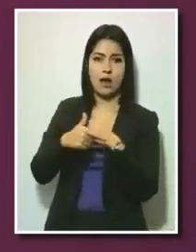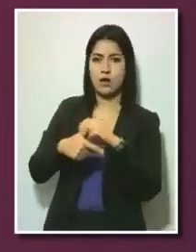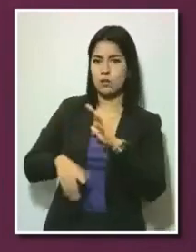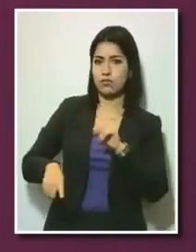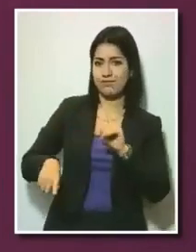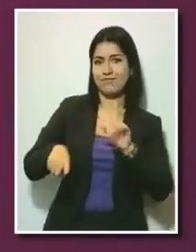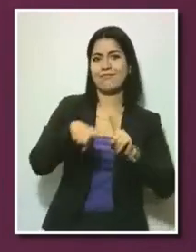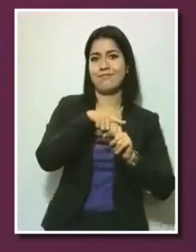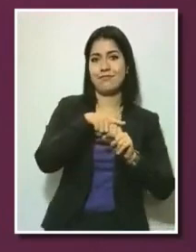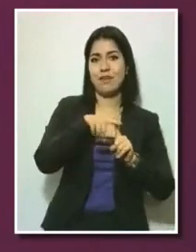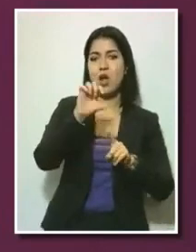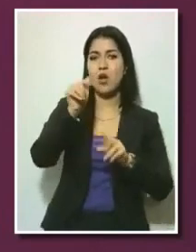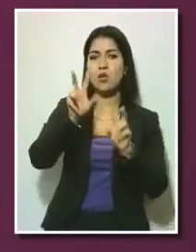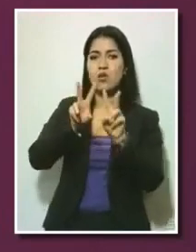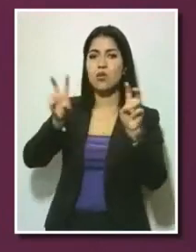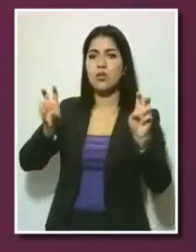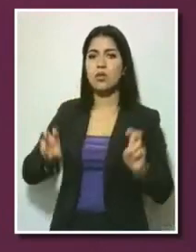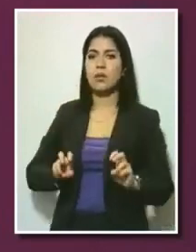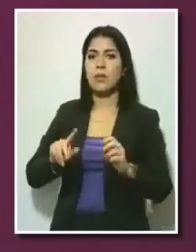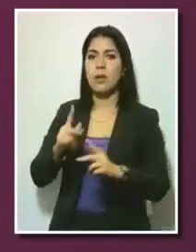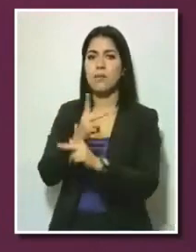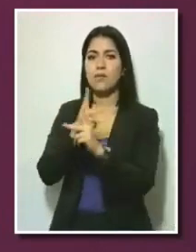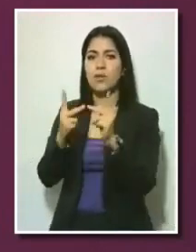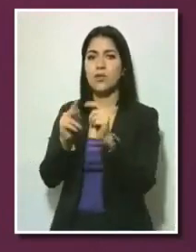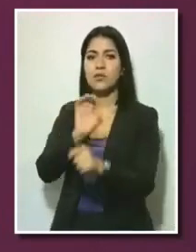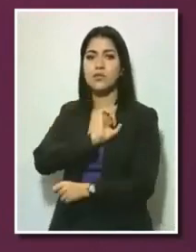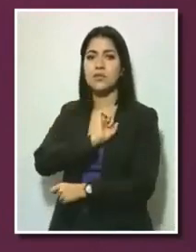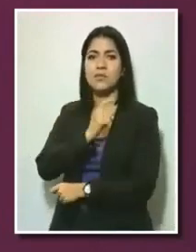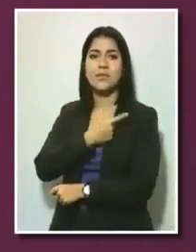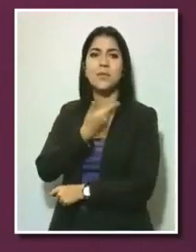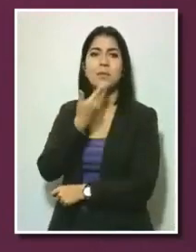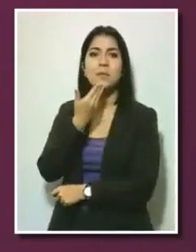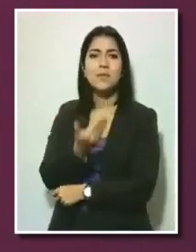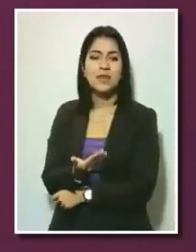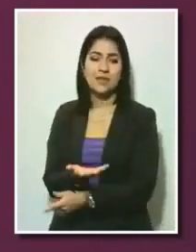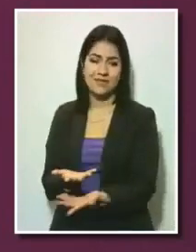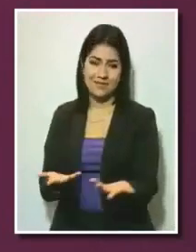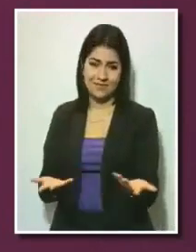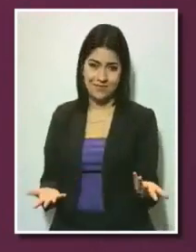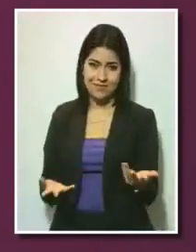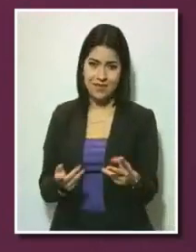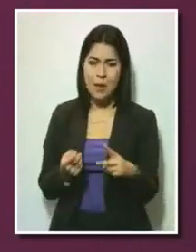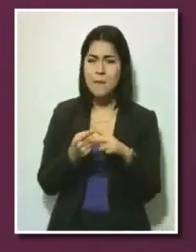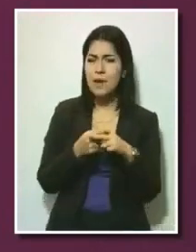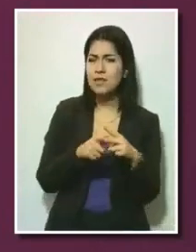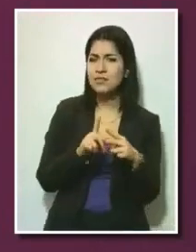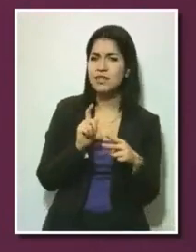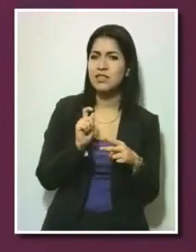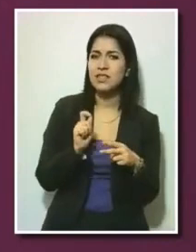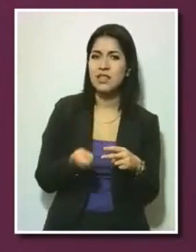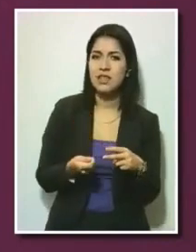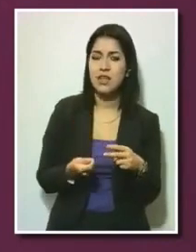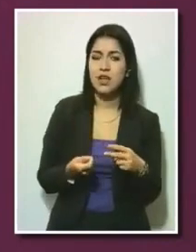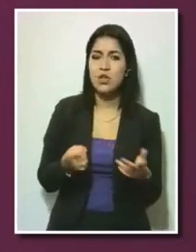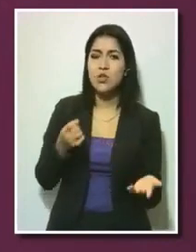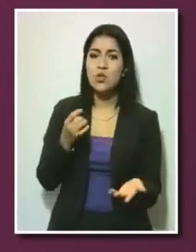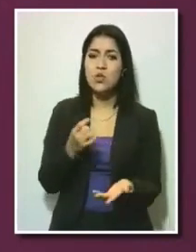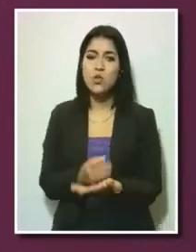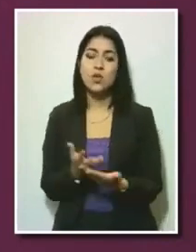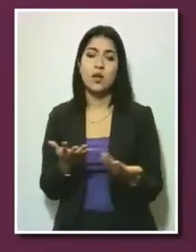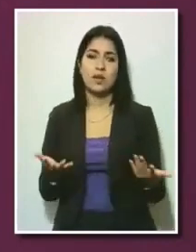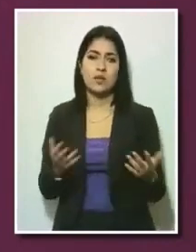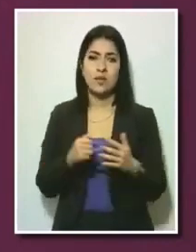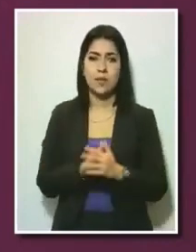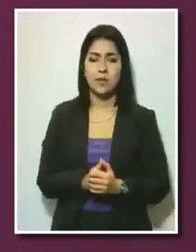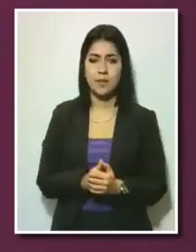los productos saludables. Es decir, ¿qué son las matemáticas? Las matemáticas no son, me contestan